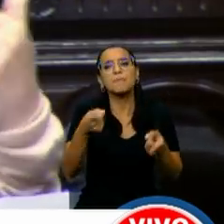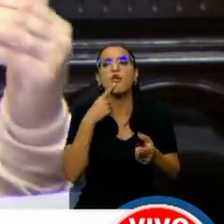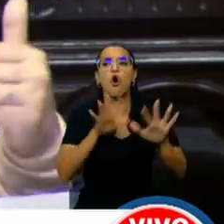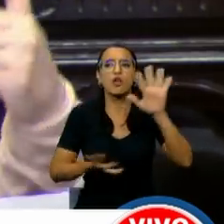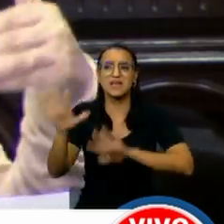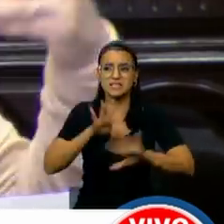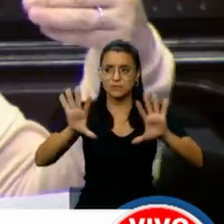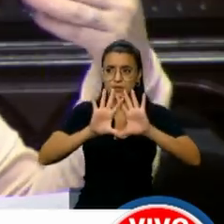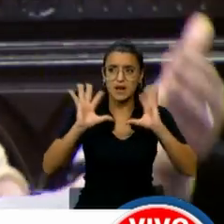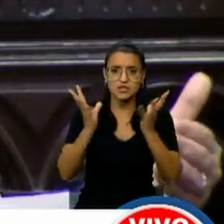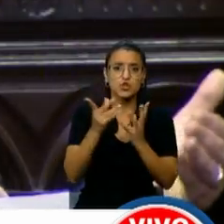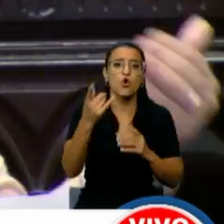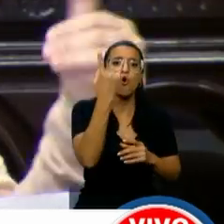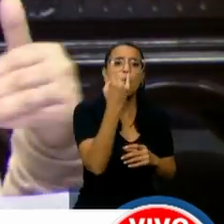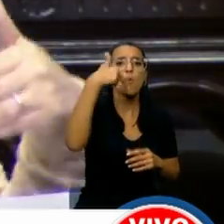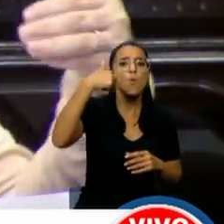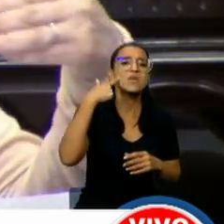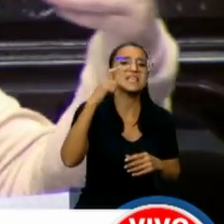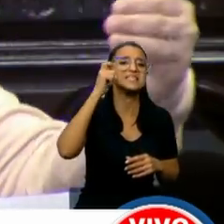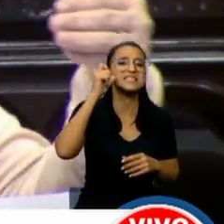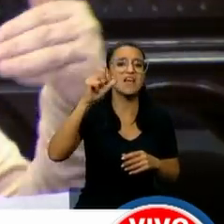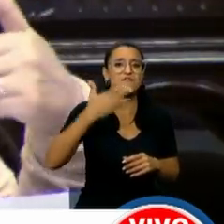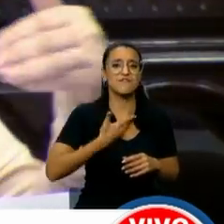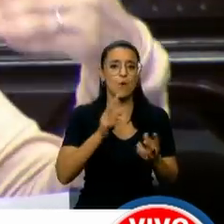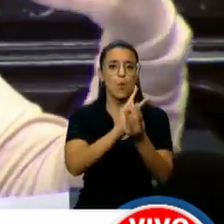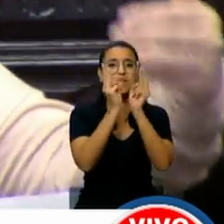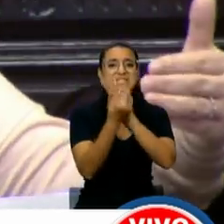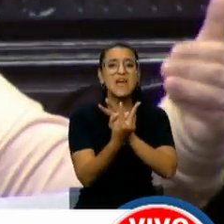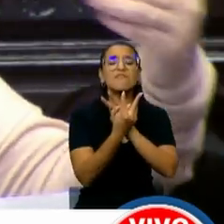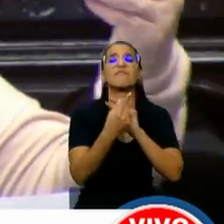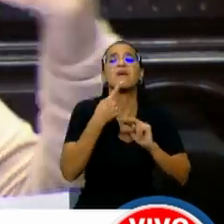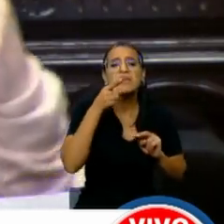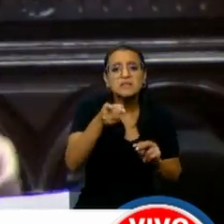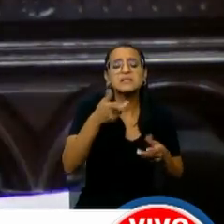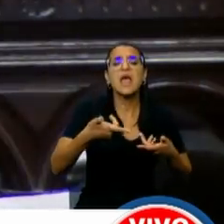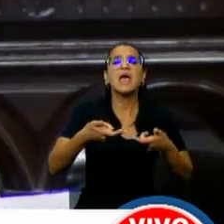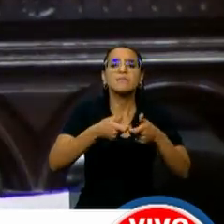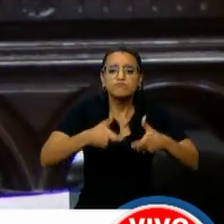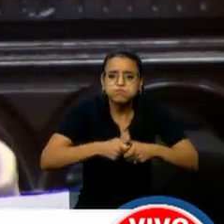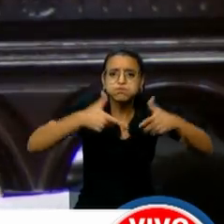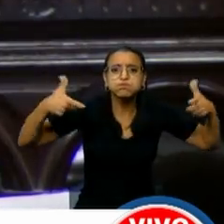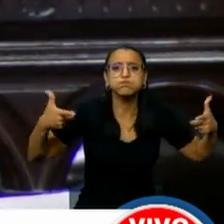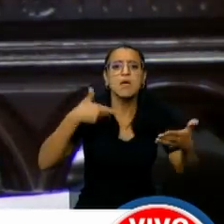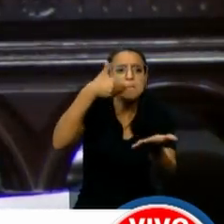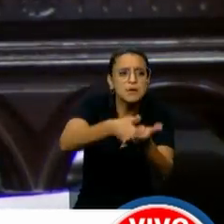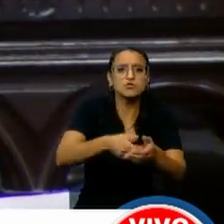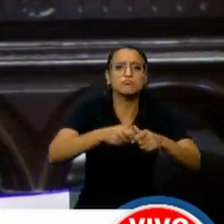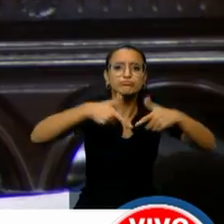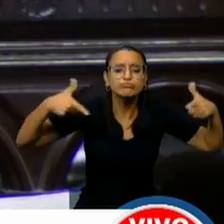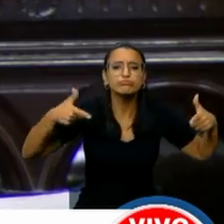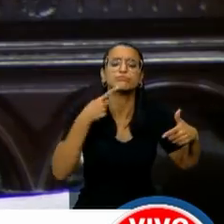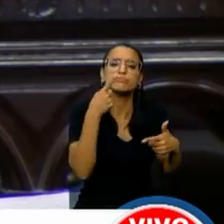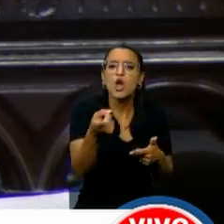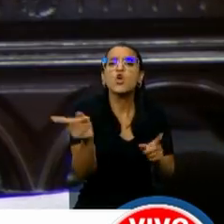organización internacional como es unicef urízar también planteado como un crecimiento en la inversión de la infancia pero a veces analizar la